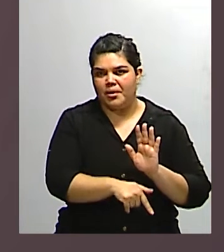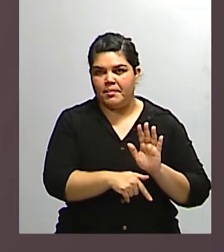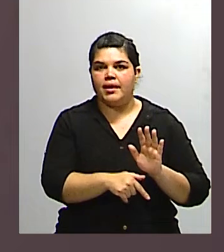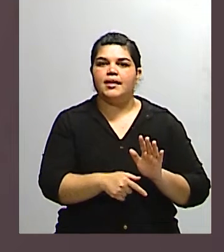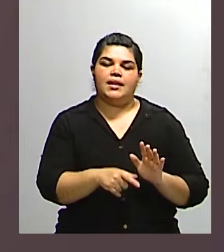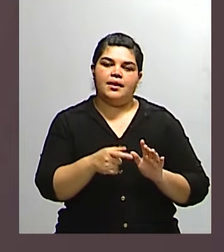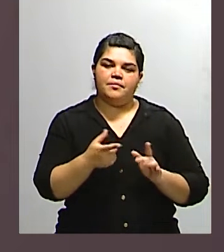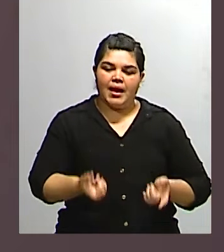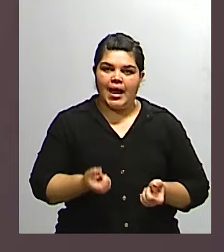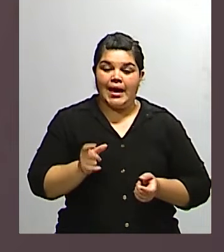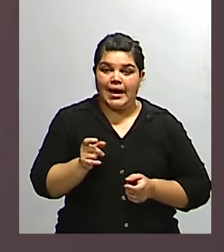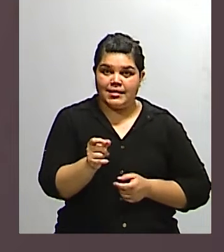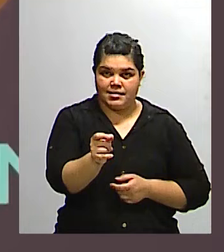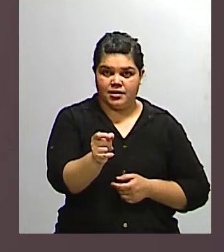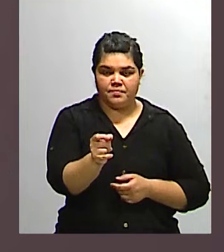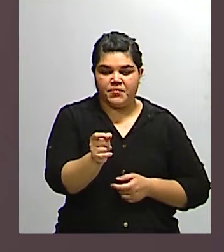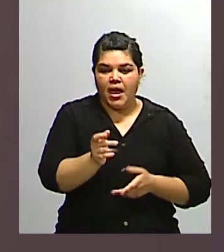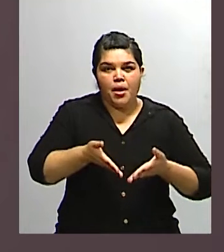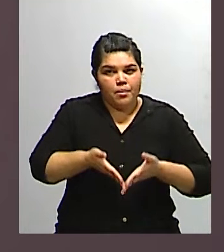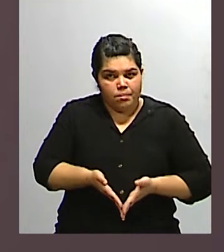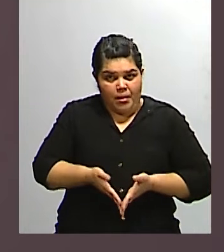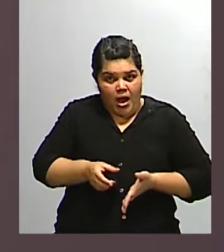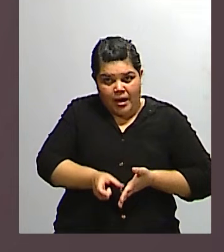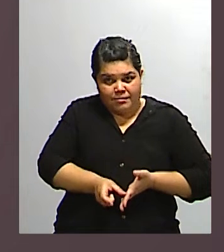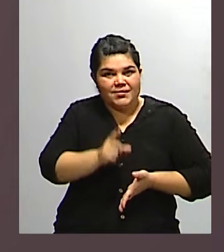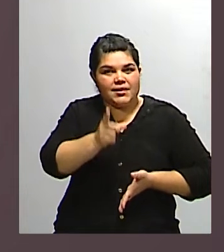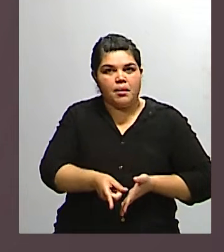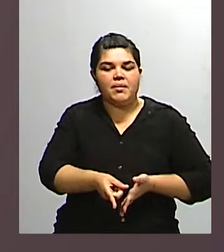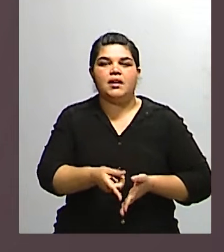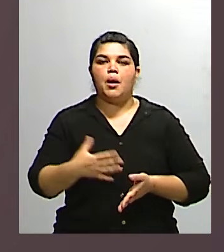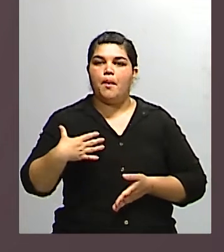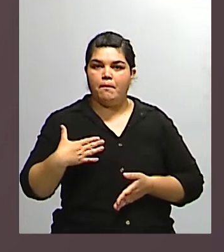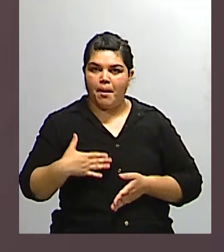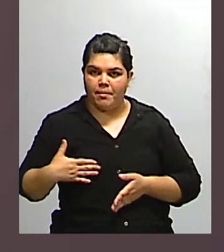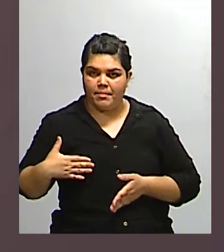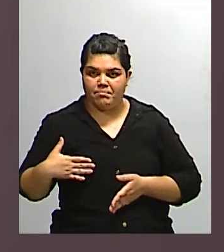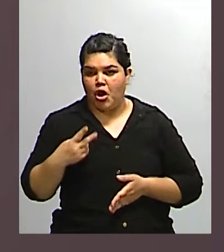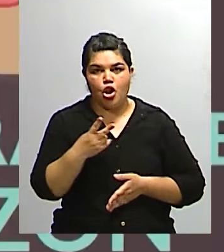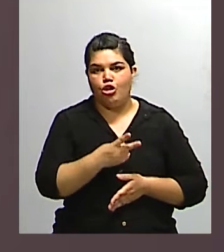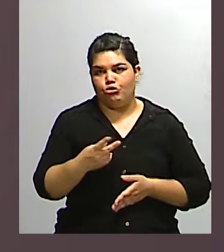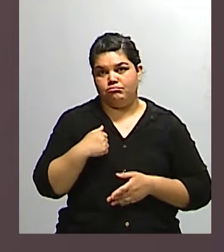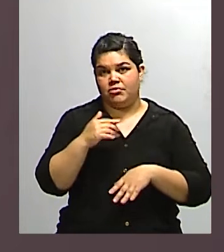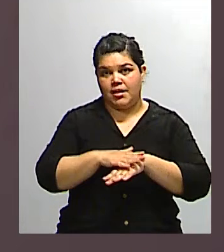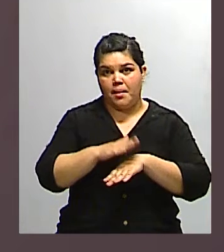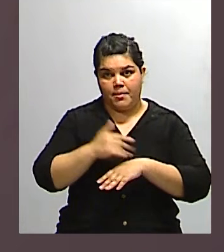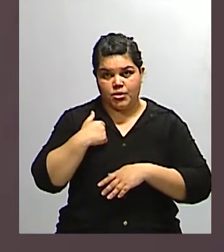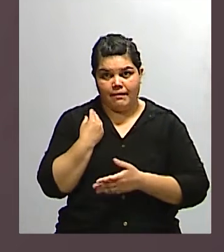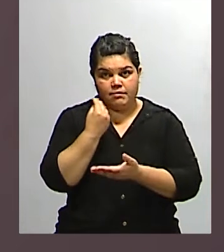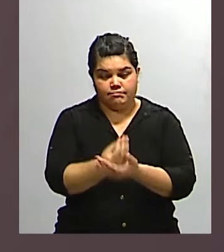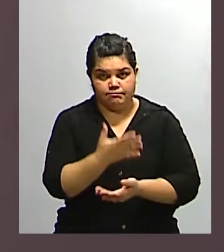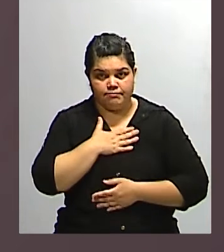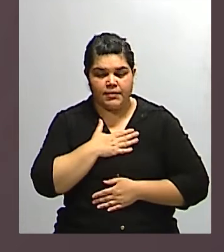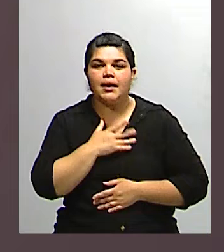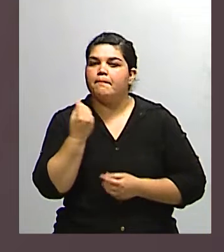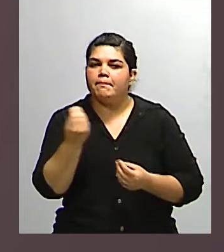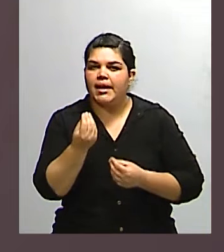Mama, de que yo estoy a cargo. La Casa de Salud de la Mujer es el efector principal, digamos, para la parte, sobre todo,